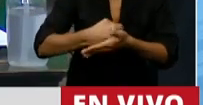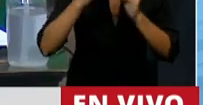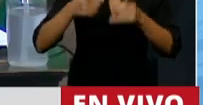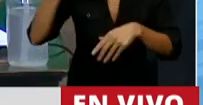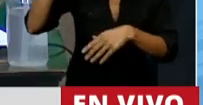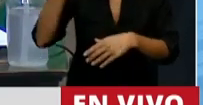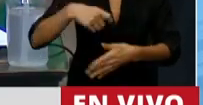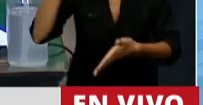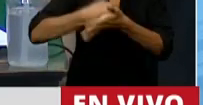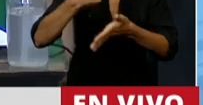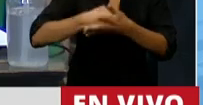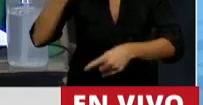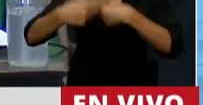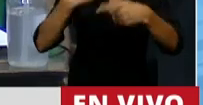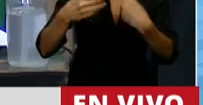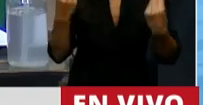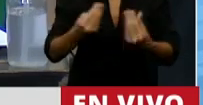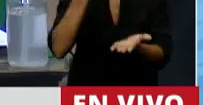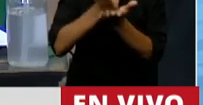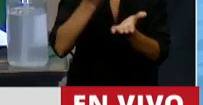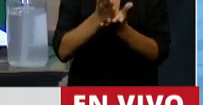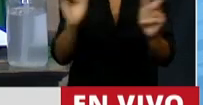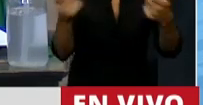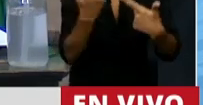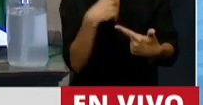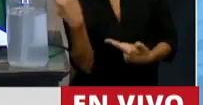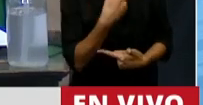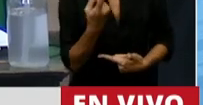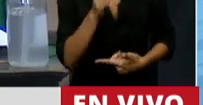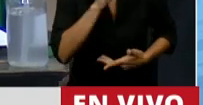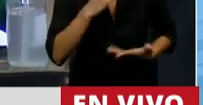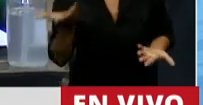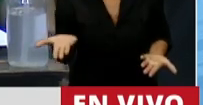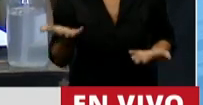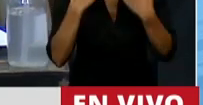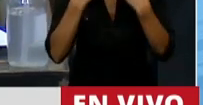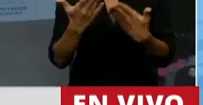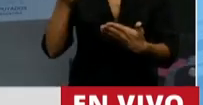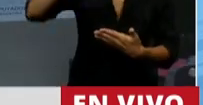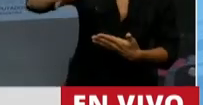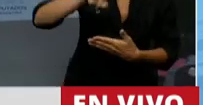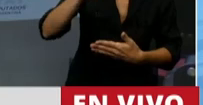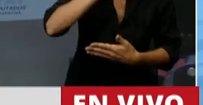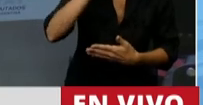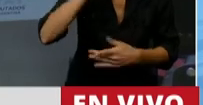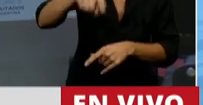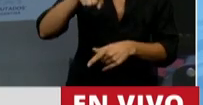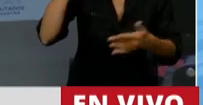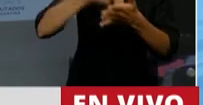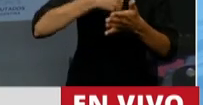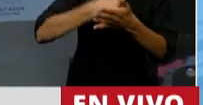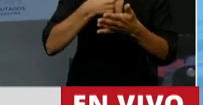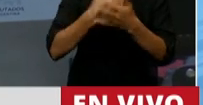derechos de nosotras. Y es gracias a ellas, por quienes estamos hoy acá